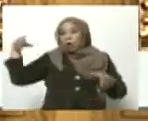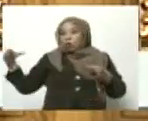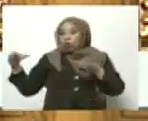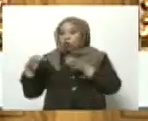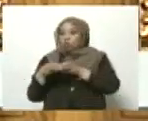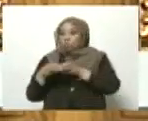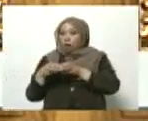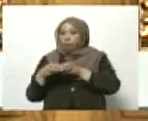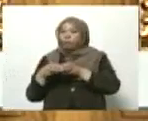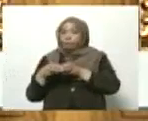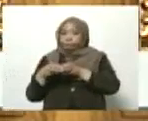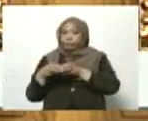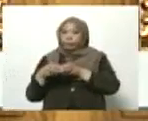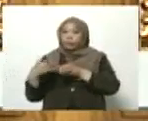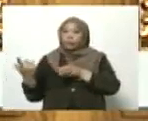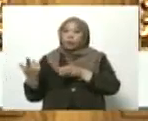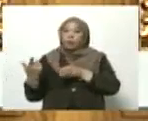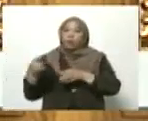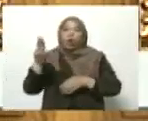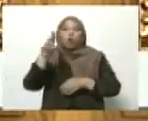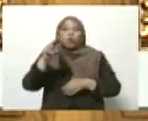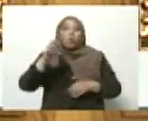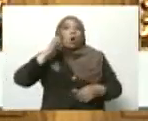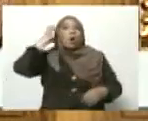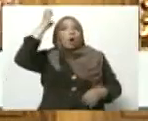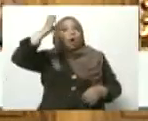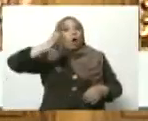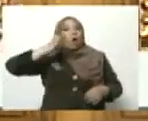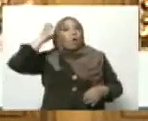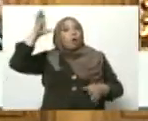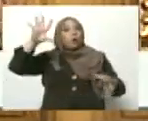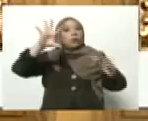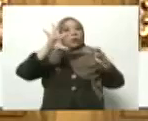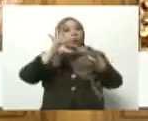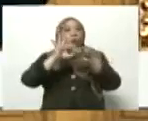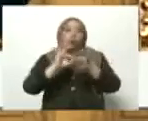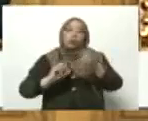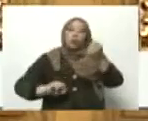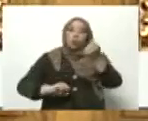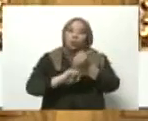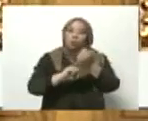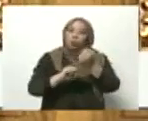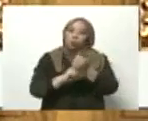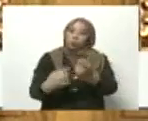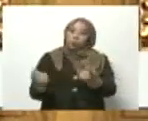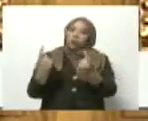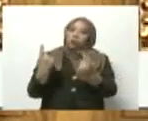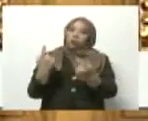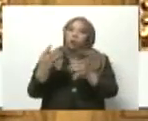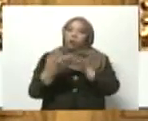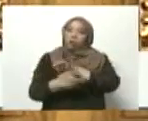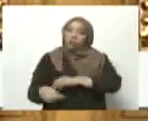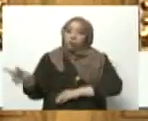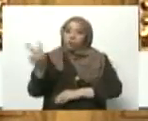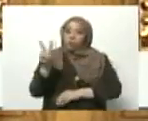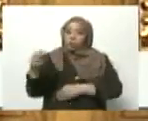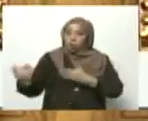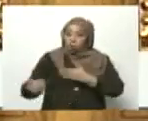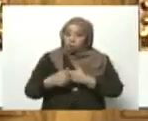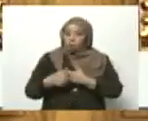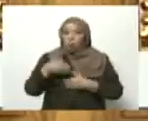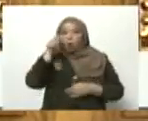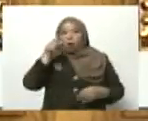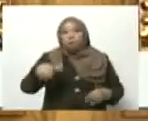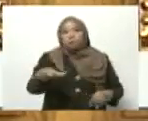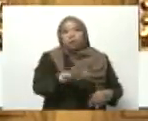nunca antes. Ese es otro punto. Nunca antes una alianza tan grande se había dedicado a destruir a Venezuela y atacar al pueblo